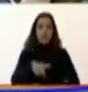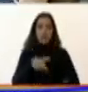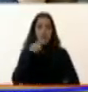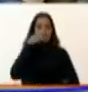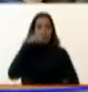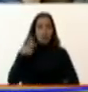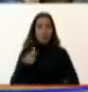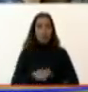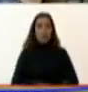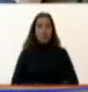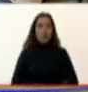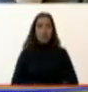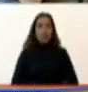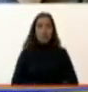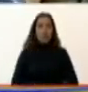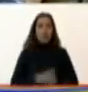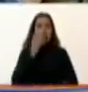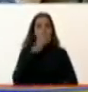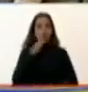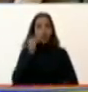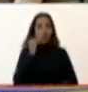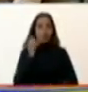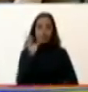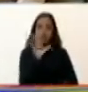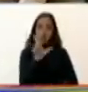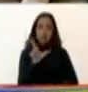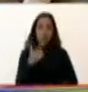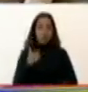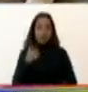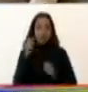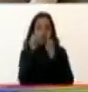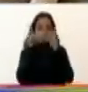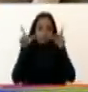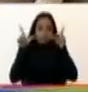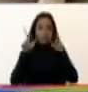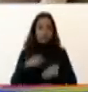la juventud, y el PSUV es increíble.